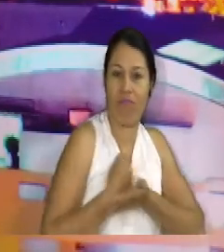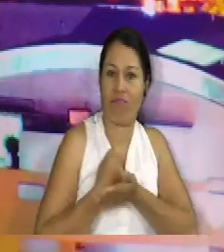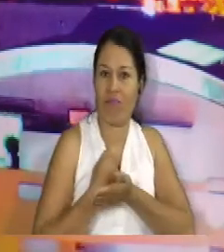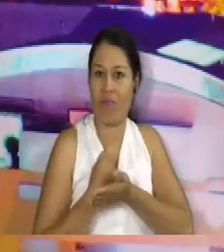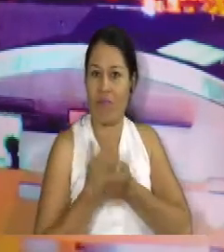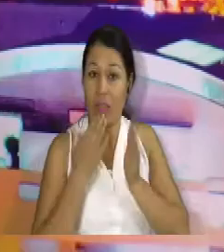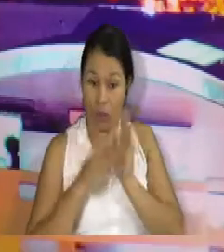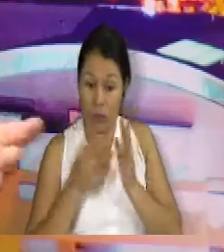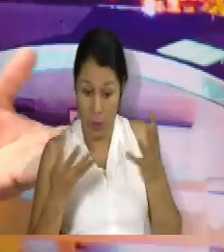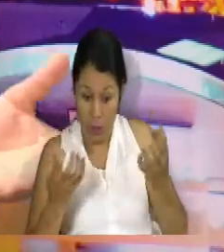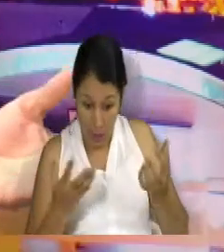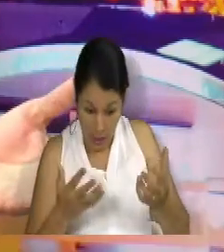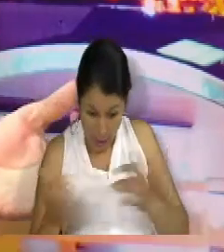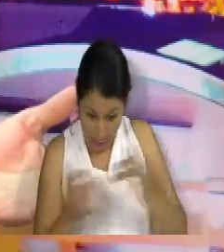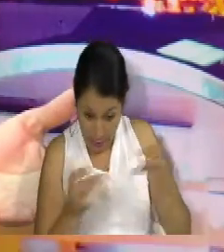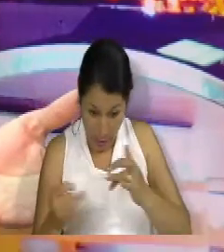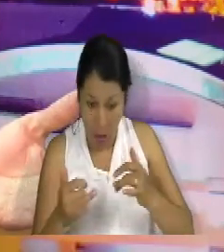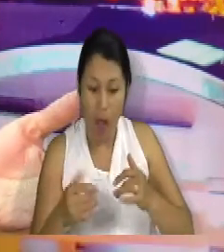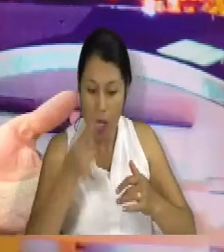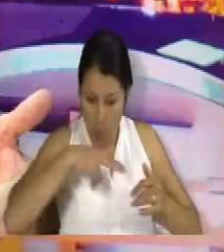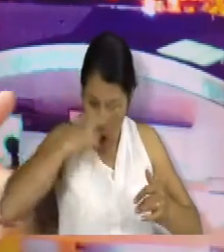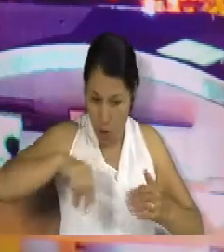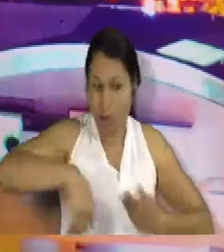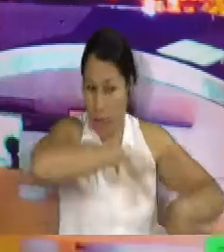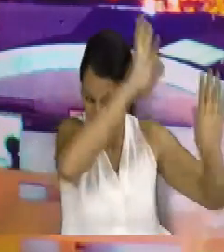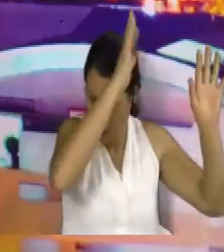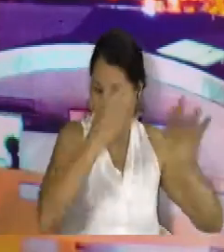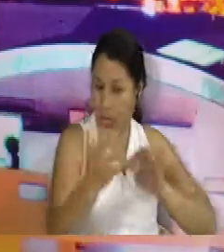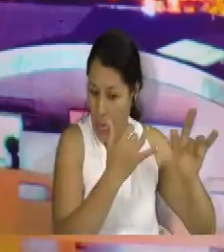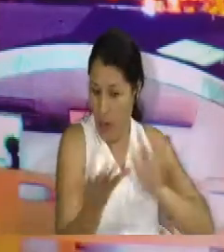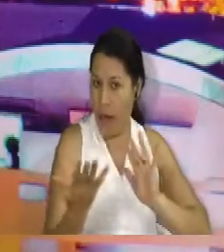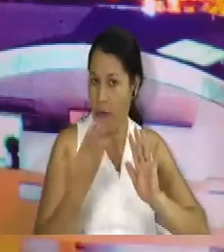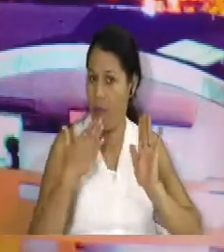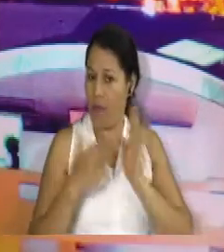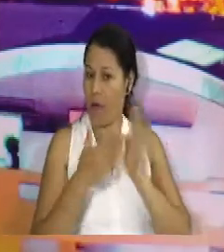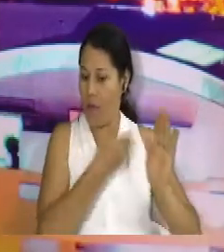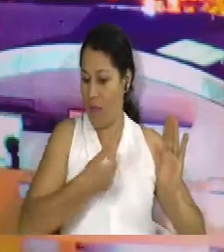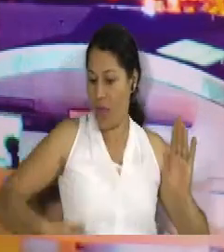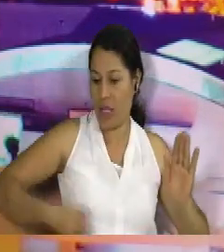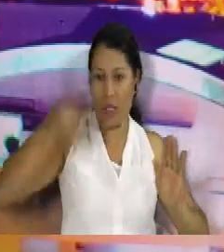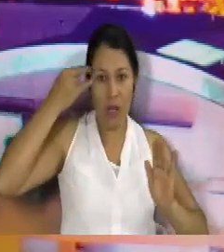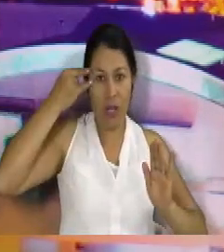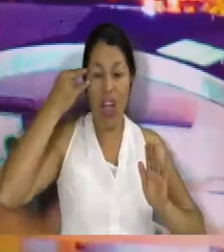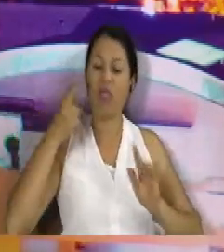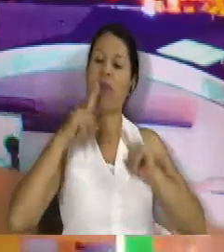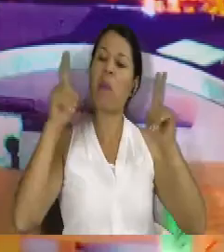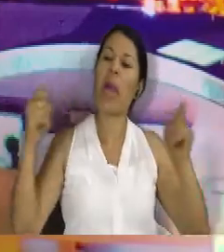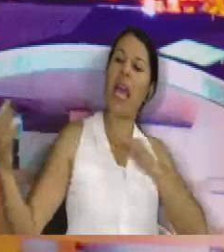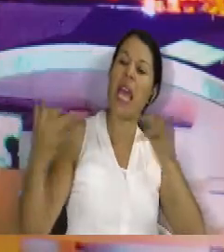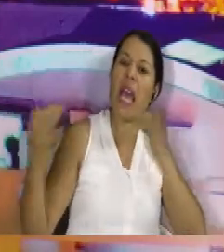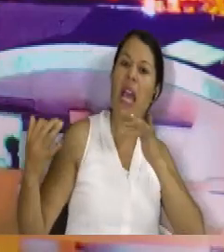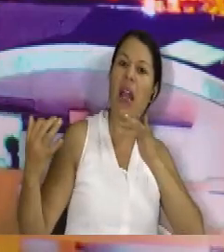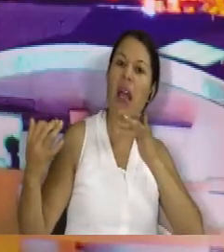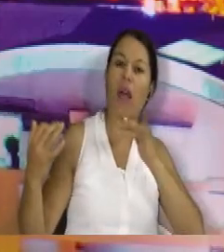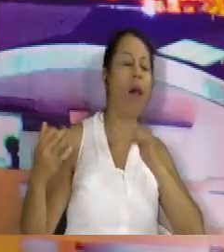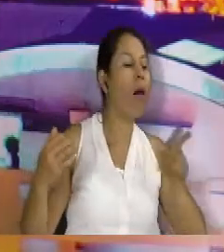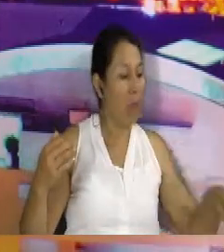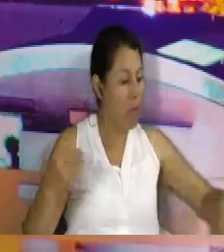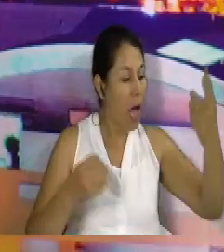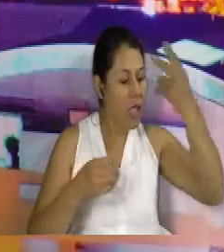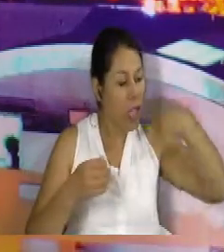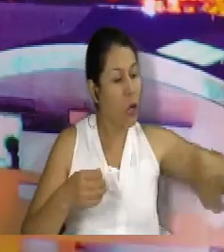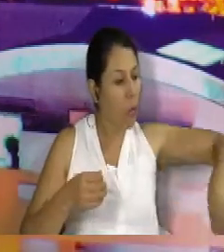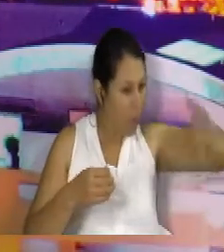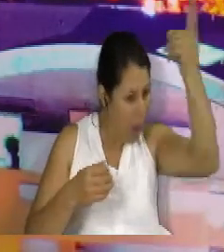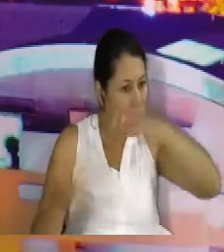guerra. Como el caso de Uribe, el presidente Uribe. Él habla de la guerra porque se enriqueció con la guerra. ¿Y por qué no manda a los hijos a la guerra? Ah, que manden